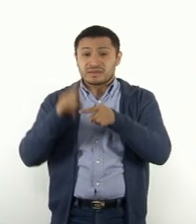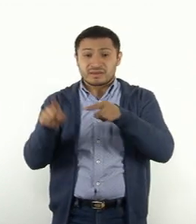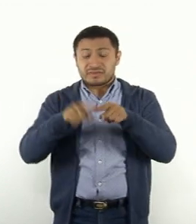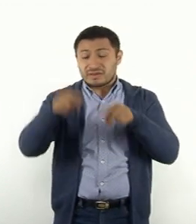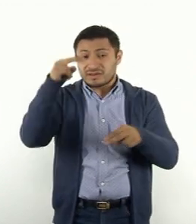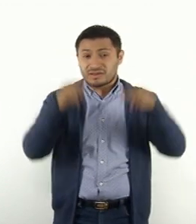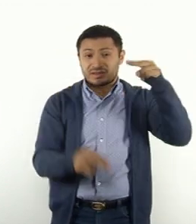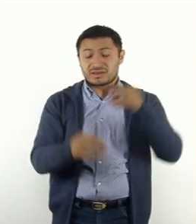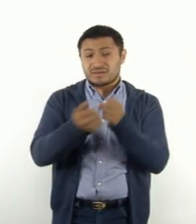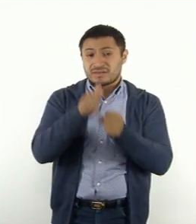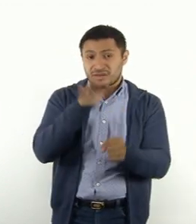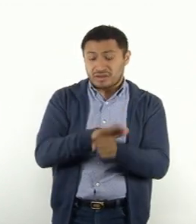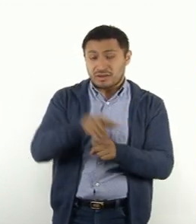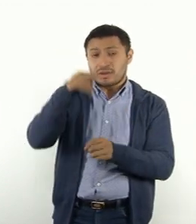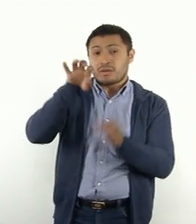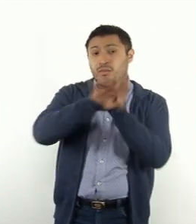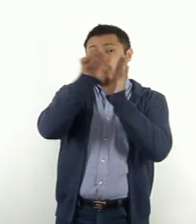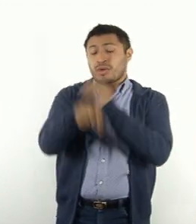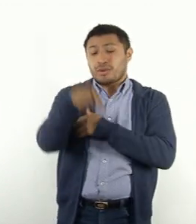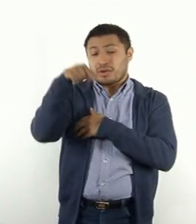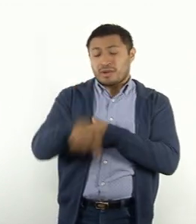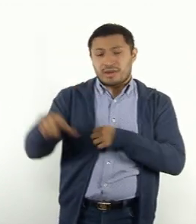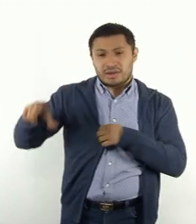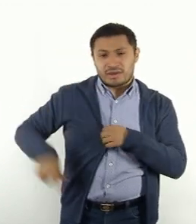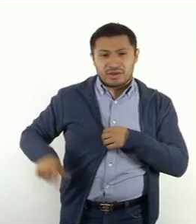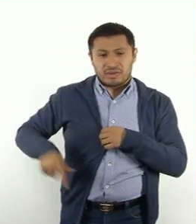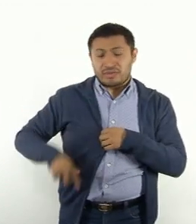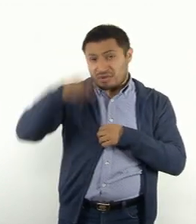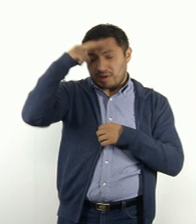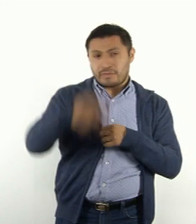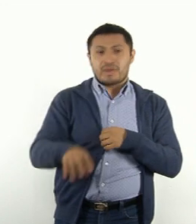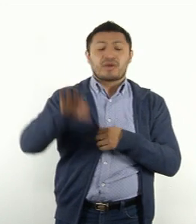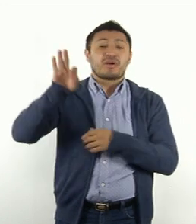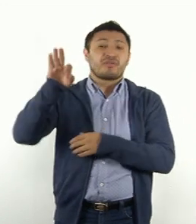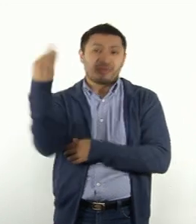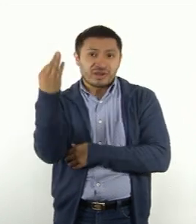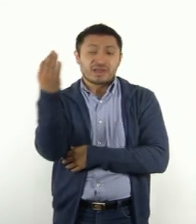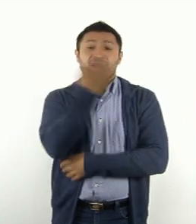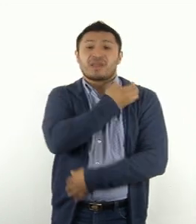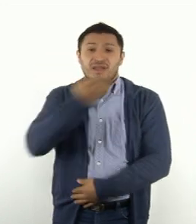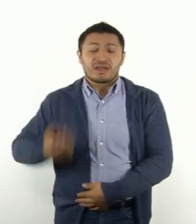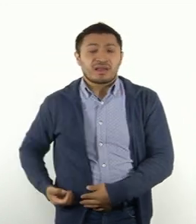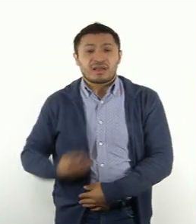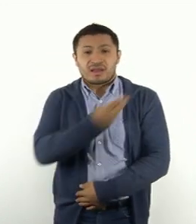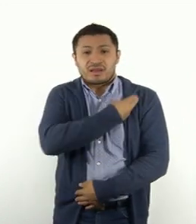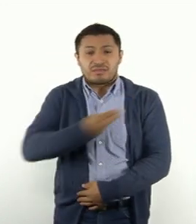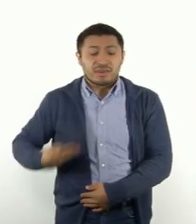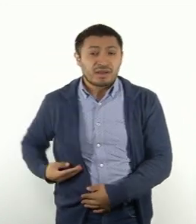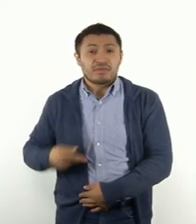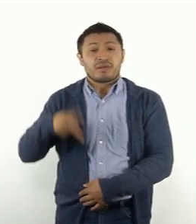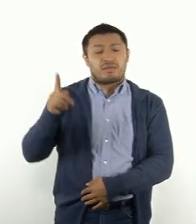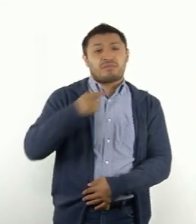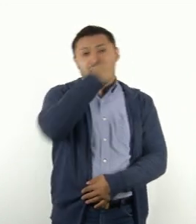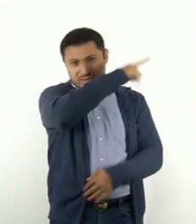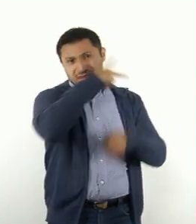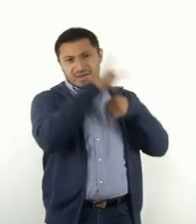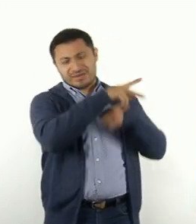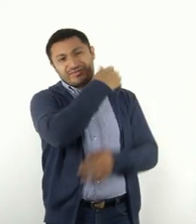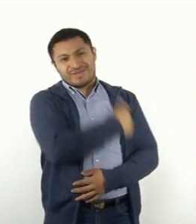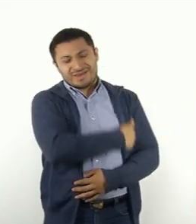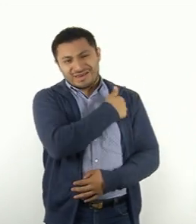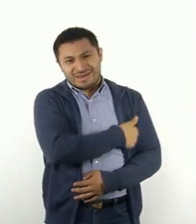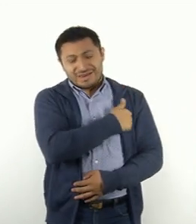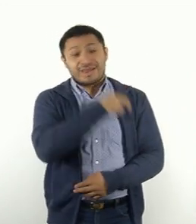por ejemplo, a los ámbitos federal, estatal y municipal, mientras que en Canadá, además del